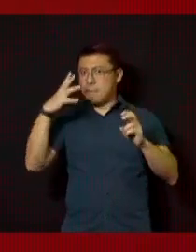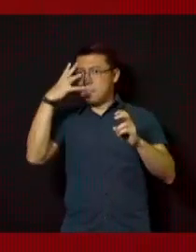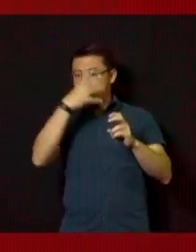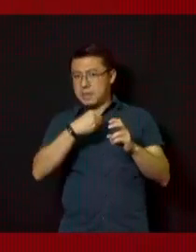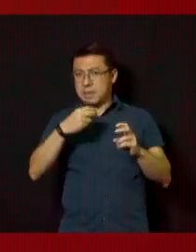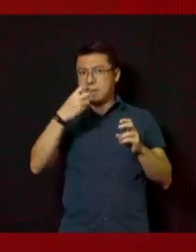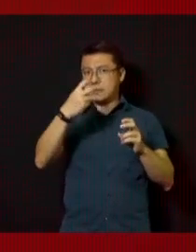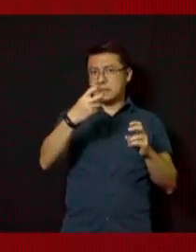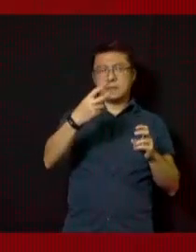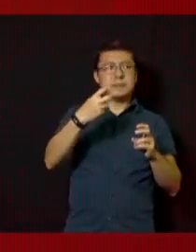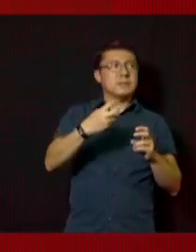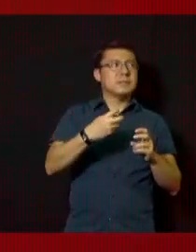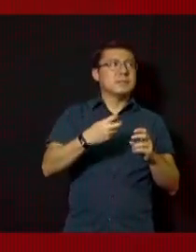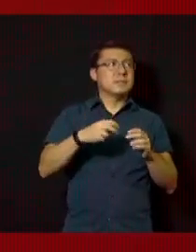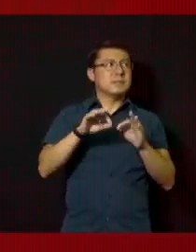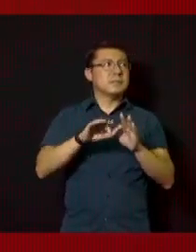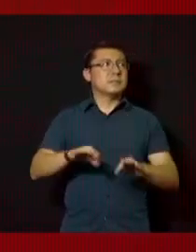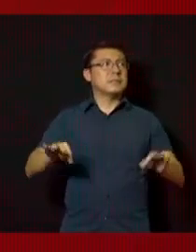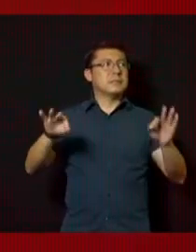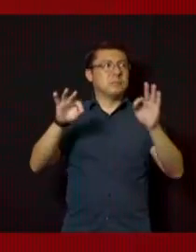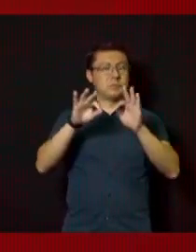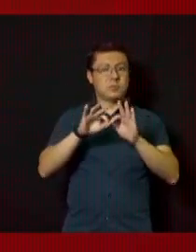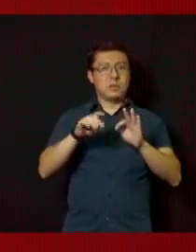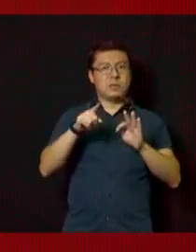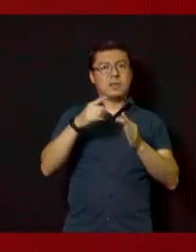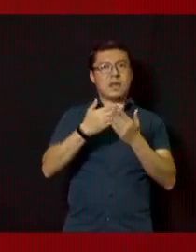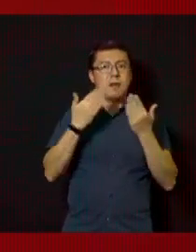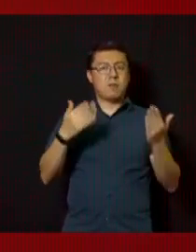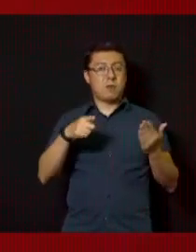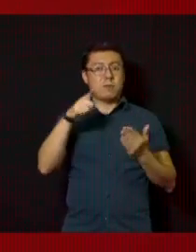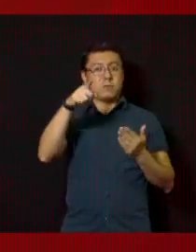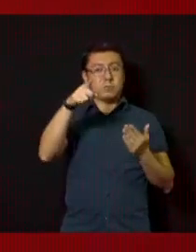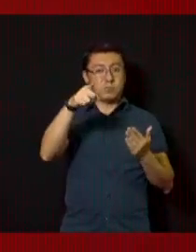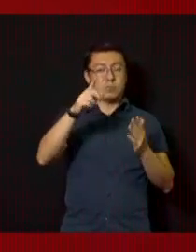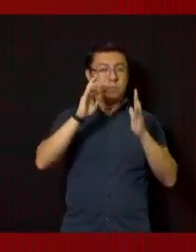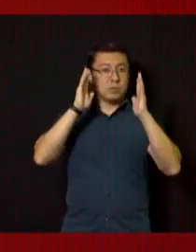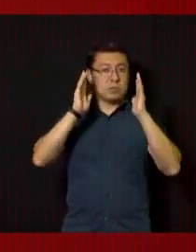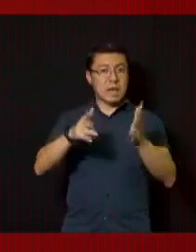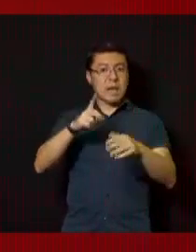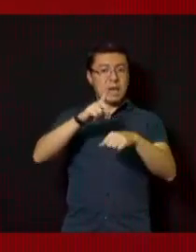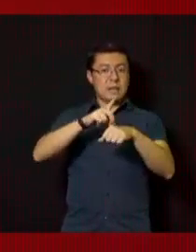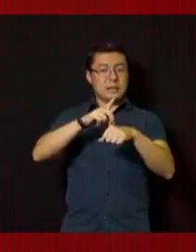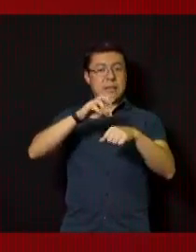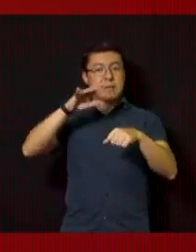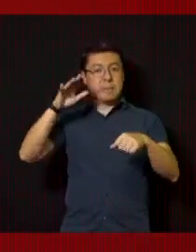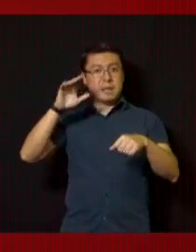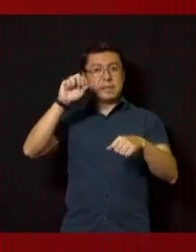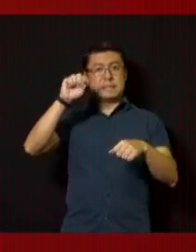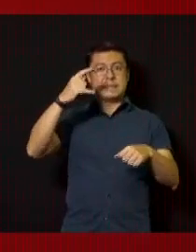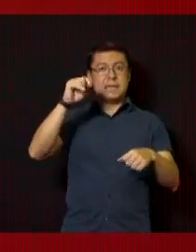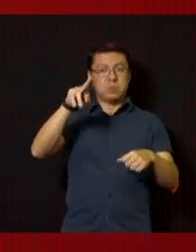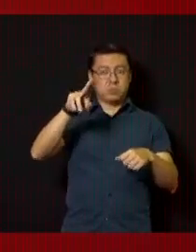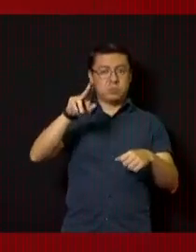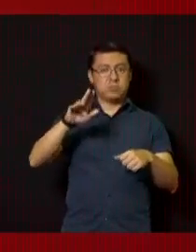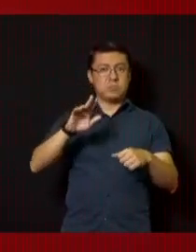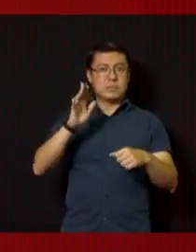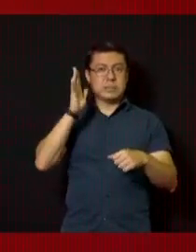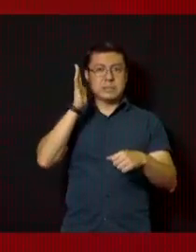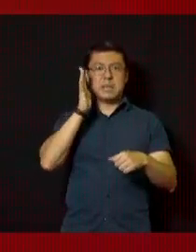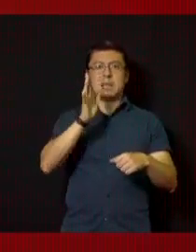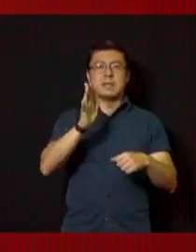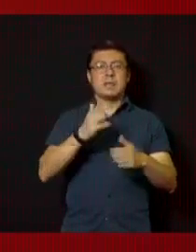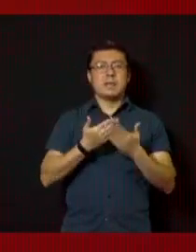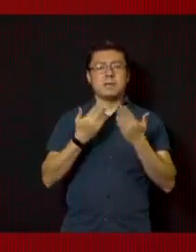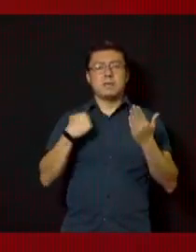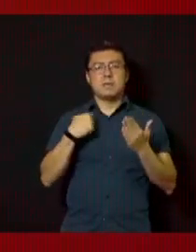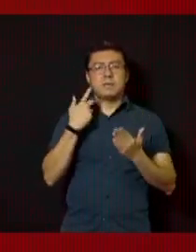a tal punto que hoy pues ya eres una casi mujer diamante Save2. Y yo te quería preguntar si